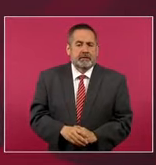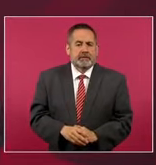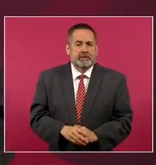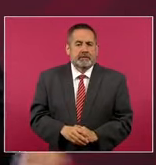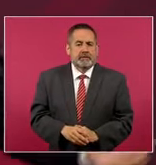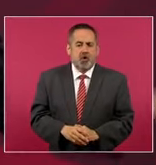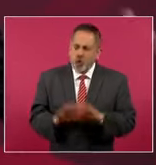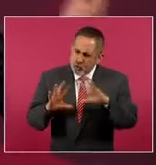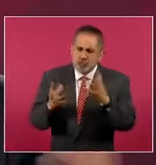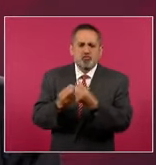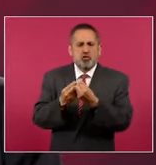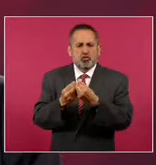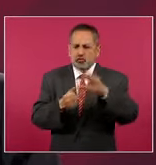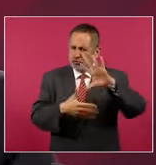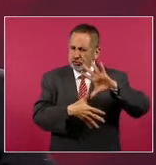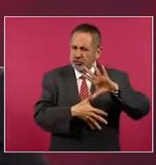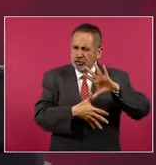juntos.